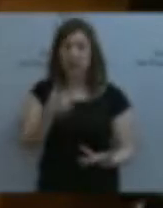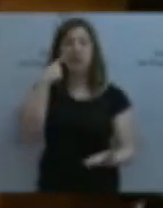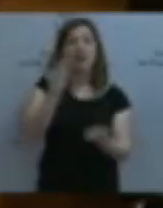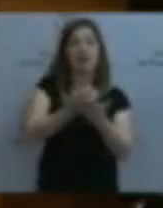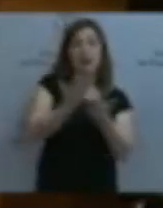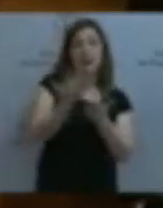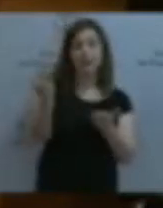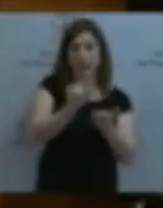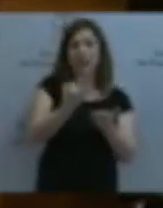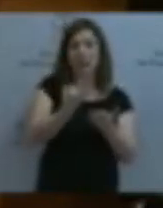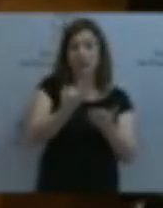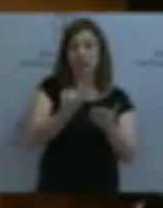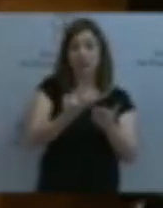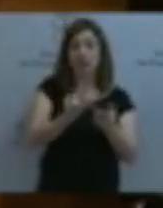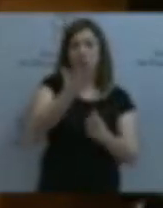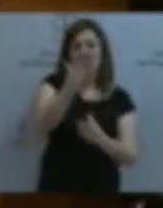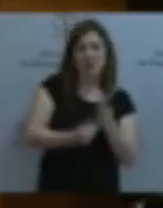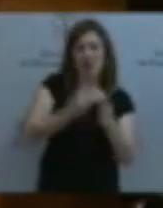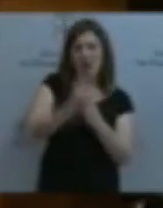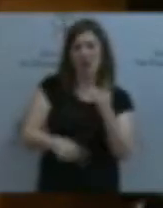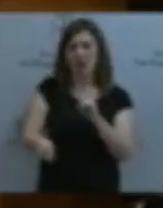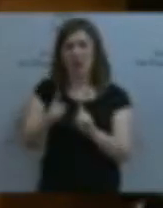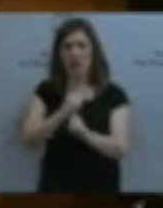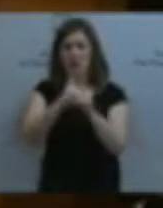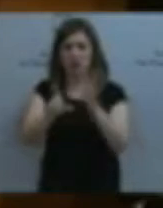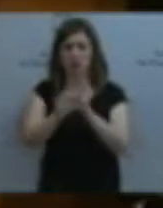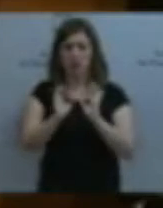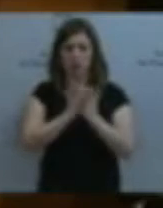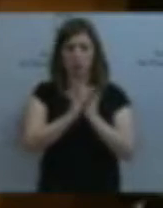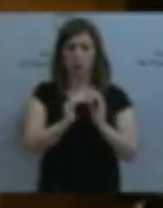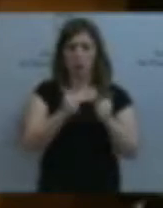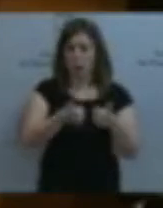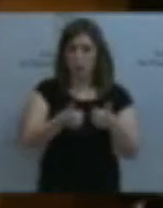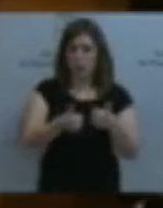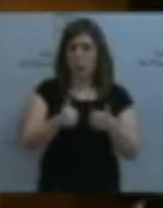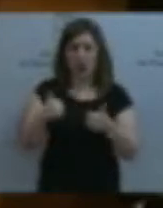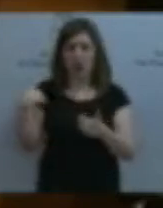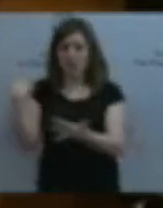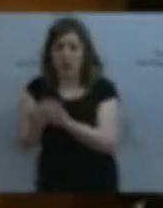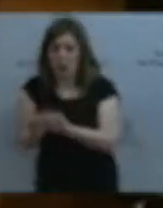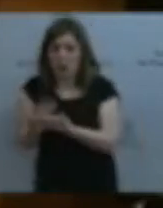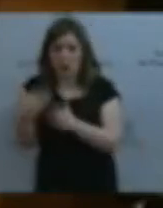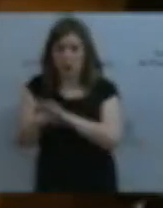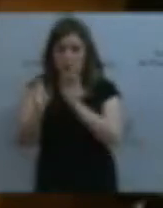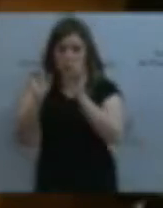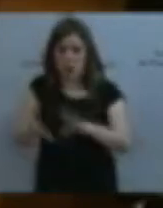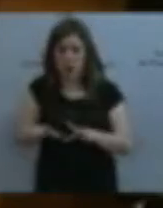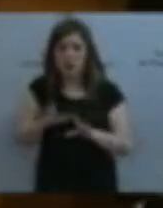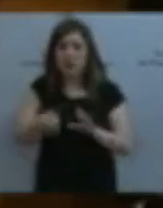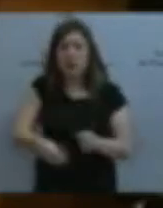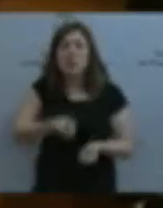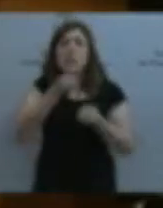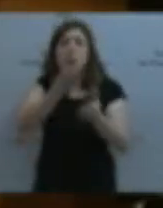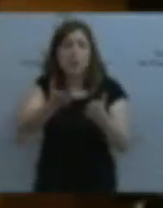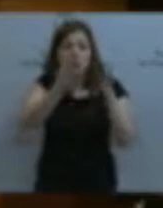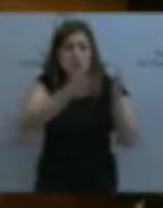que las prácticas irregulares que denunciaron a principio de curso siguen siendo las mismas, sino que no tenían comunicación alguna por parte de ustedes,